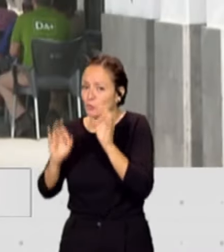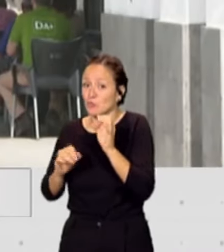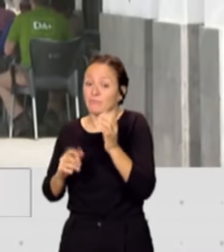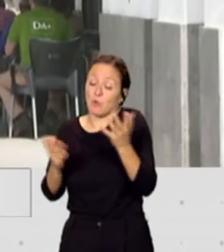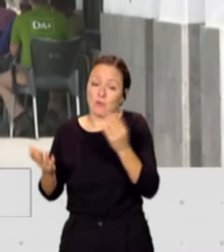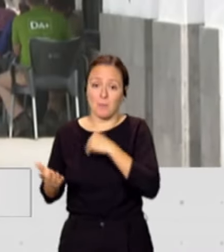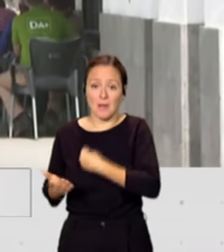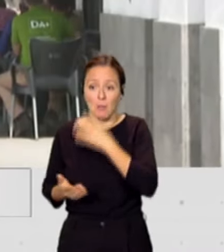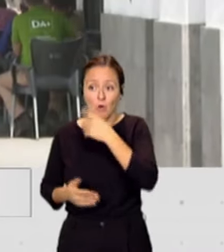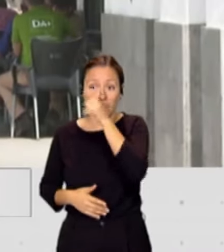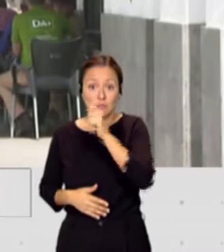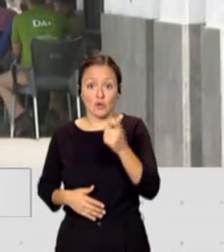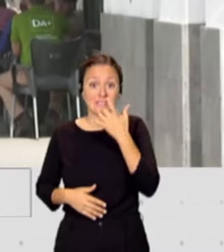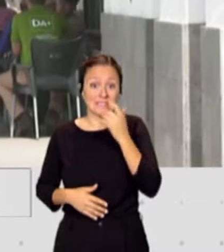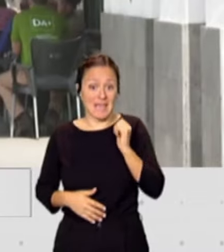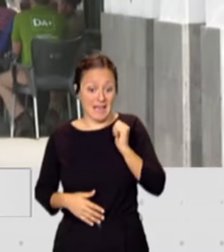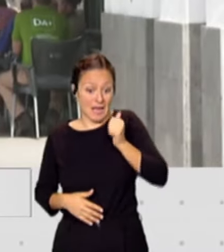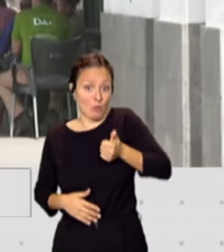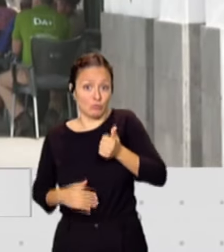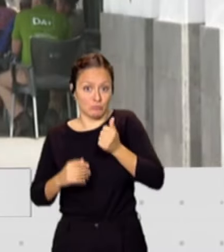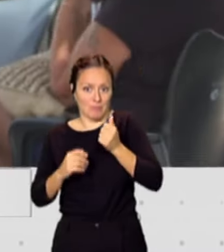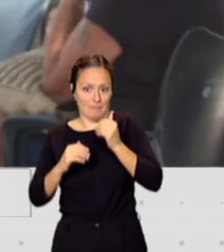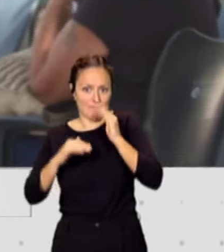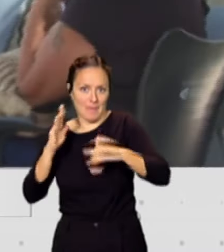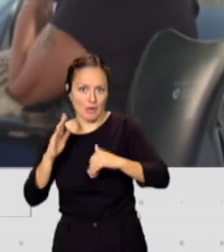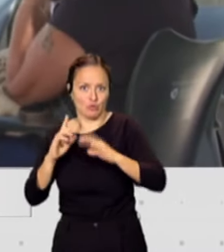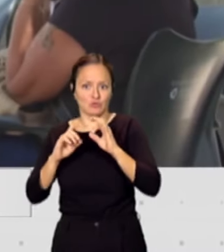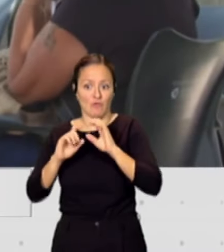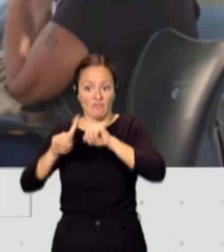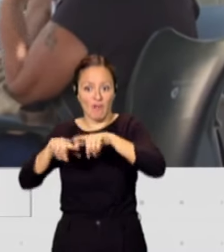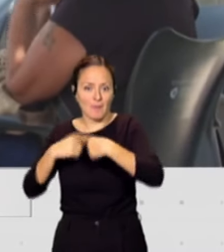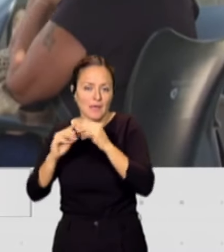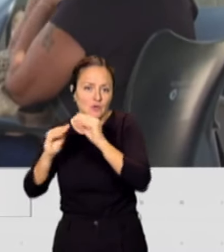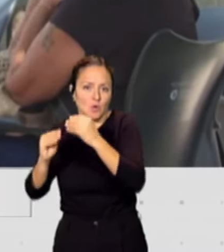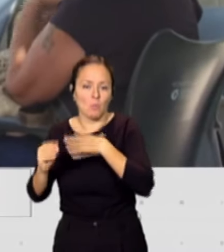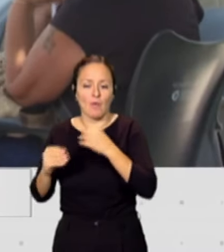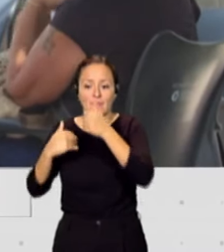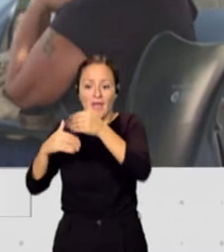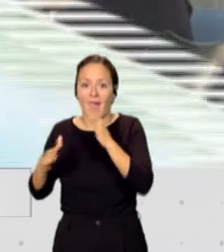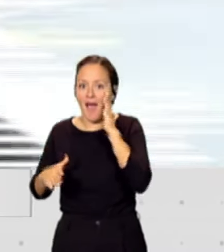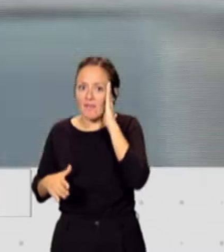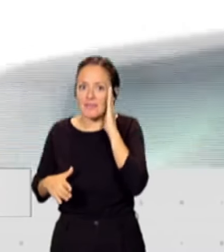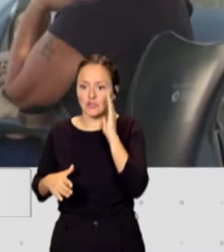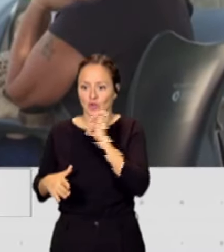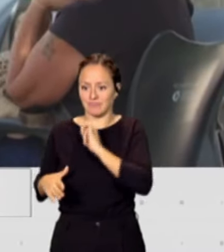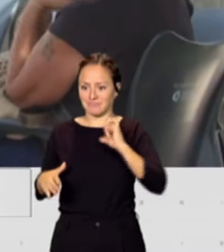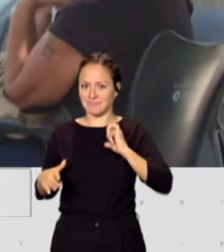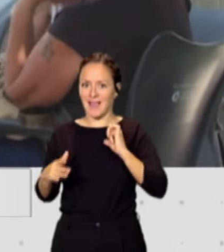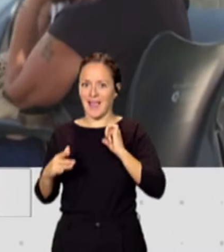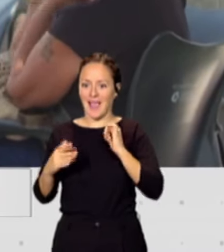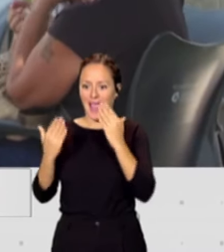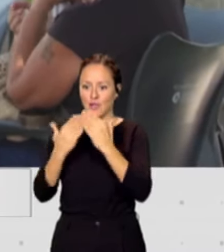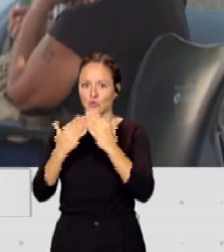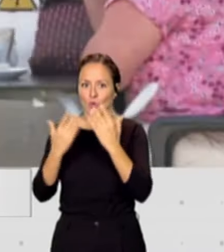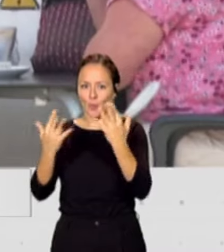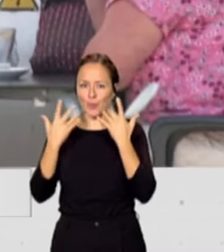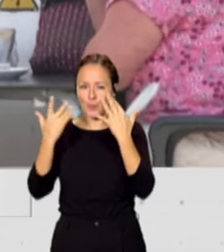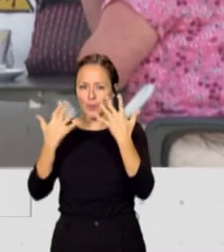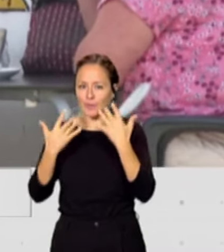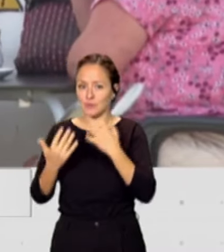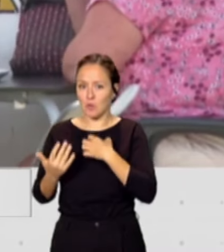tienen menor poder adqu Pues en el cero Familiar no tienen a lo mejor eh habitaciones donde poder estudiar a una Temperatura adecuada Pues el